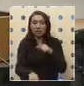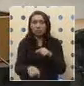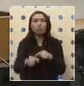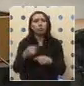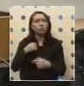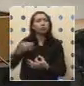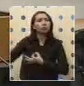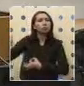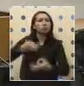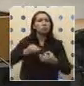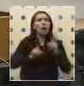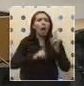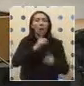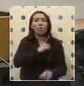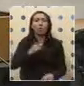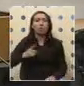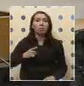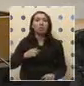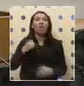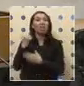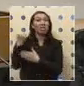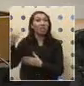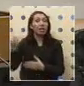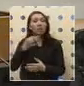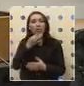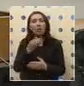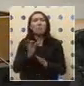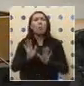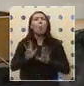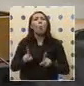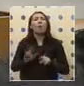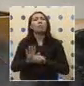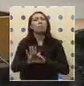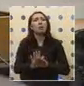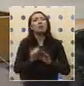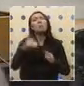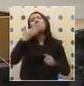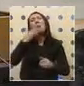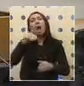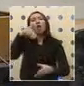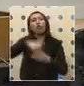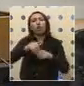y he escuchado incluso también a algunos diputados de derecha decirlo, que presionemos para que se vote por separado.